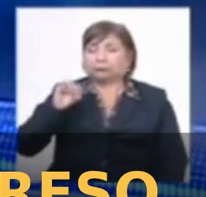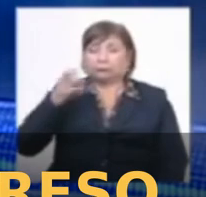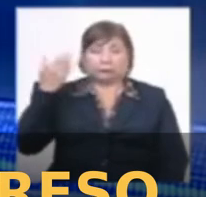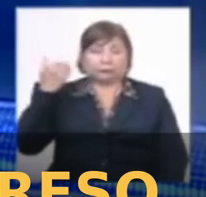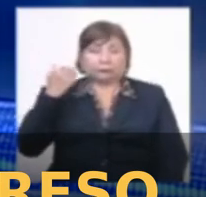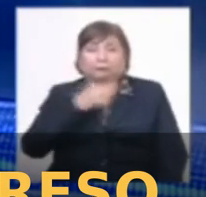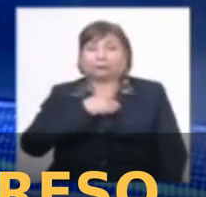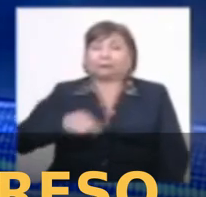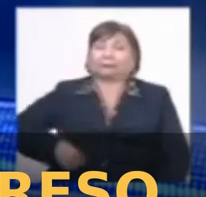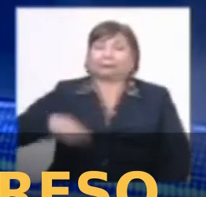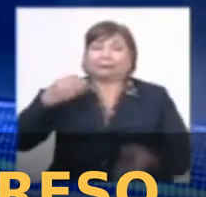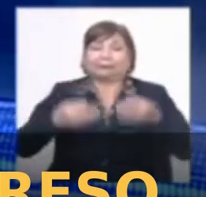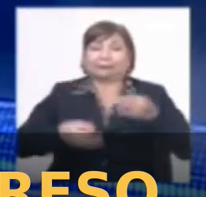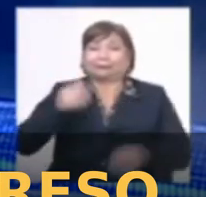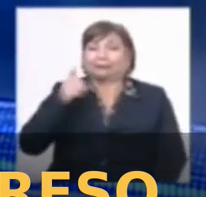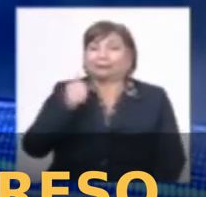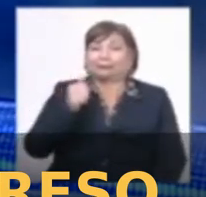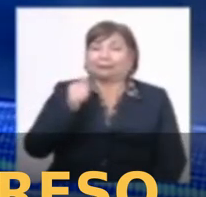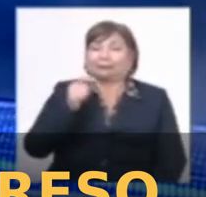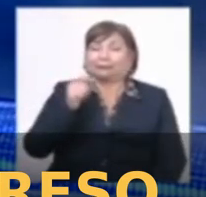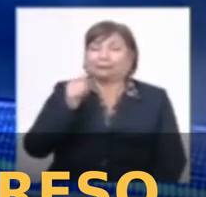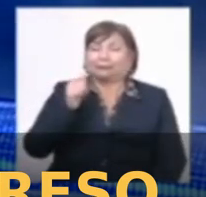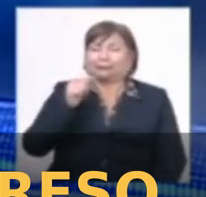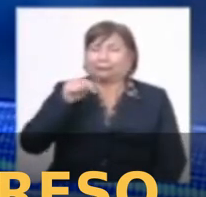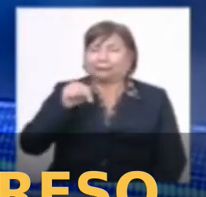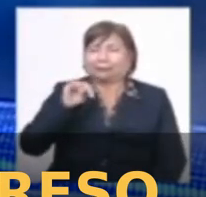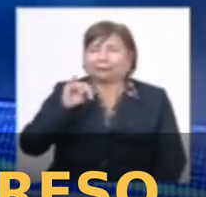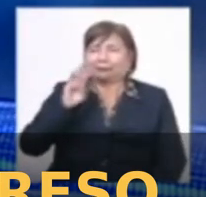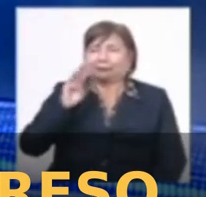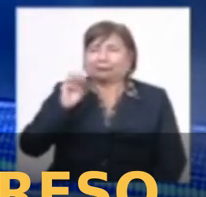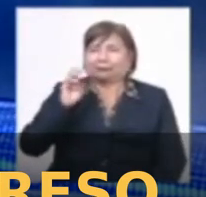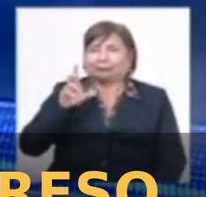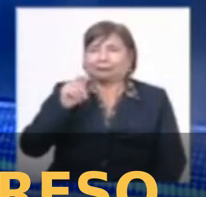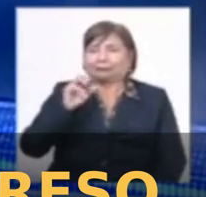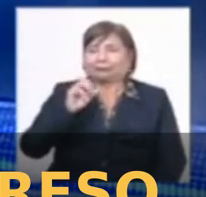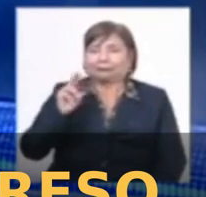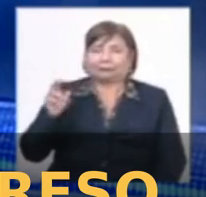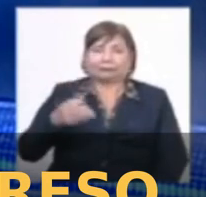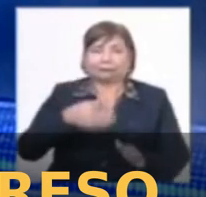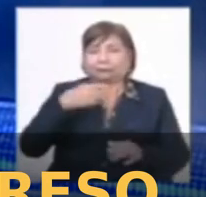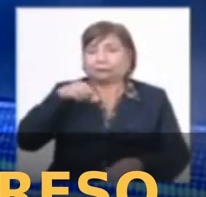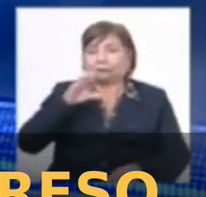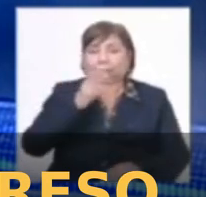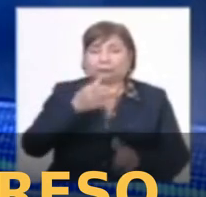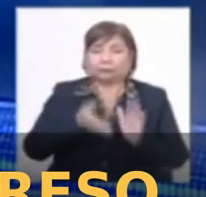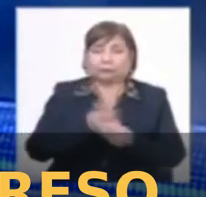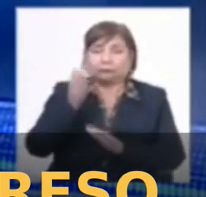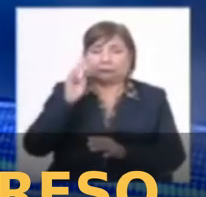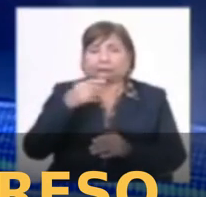de Justicia, Aníbal Torres, quería que Pacheco se vaya del país para que no hable, pero él finalmente se